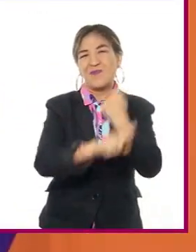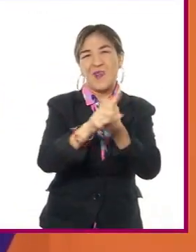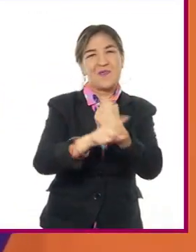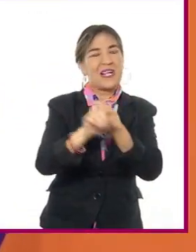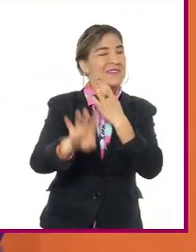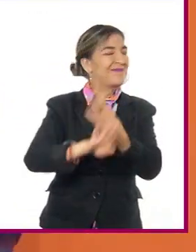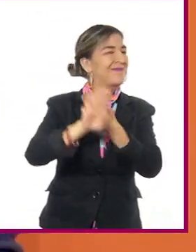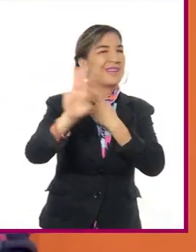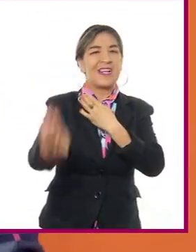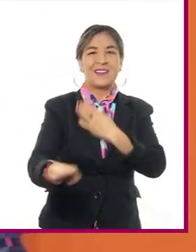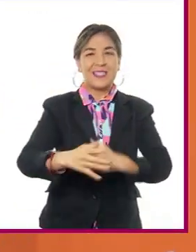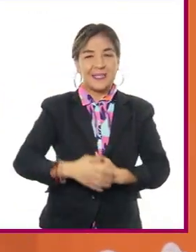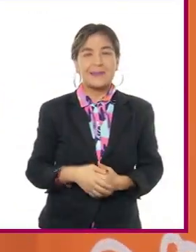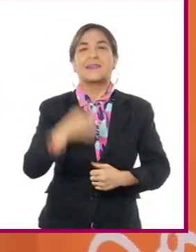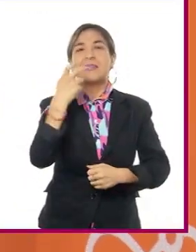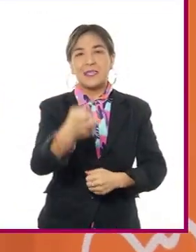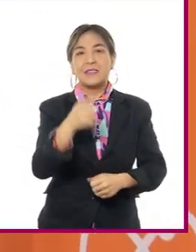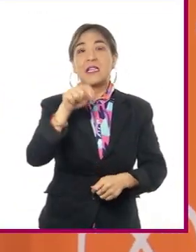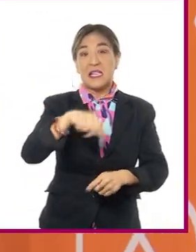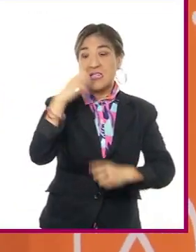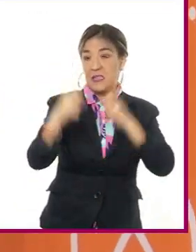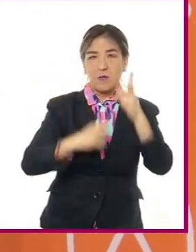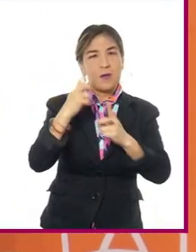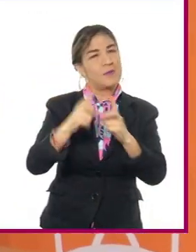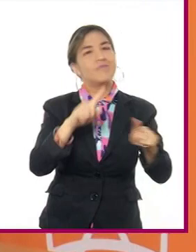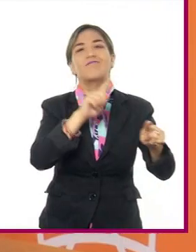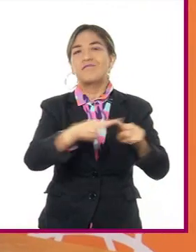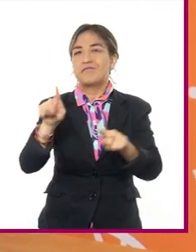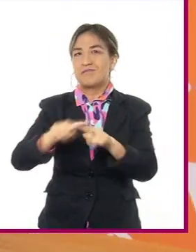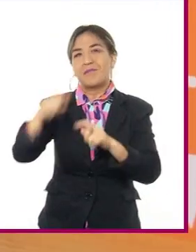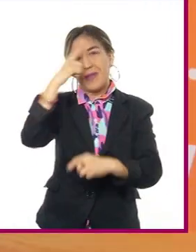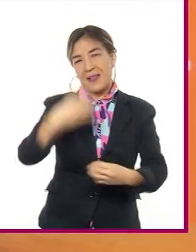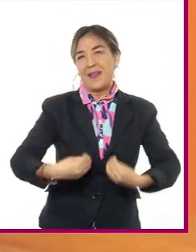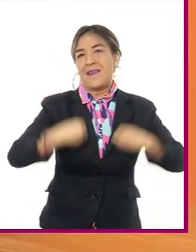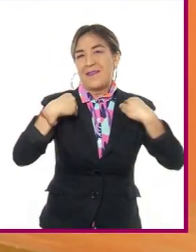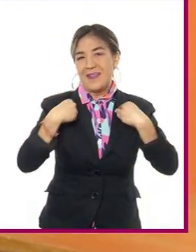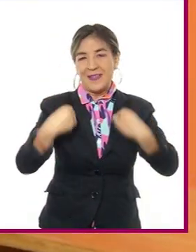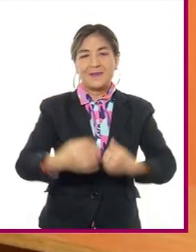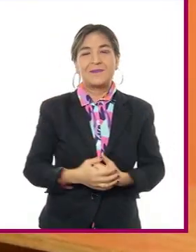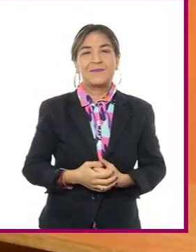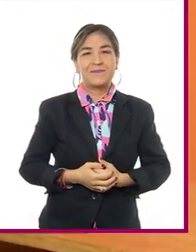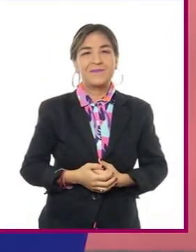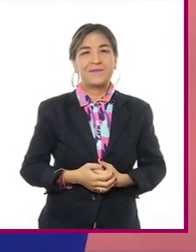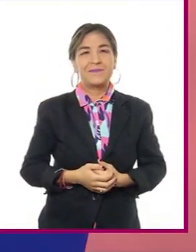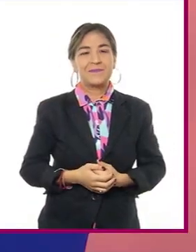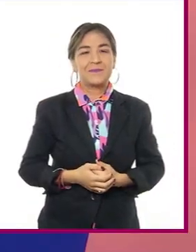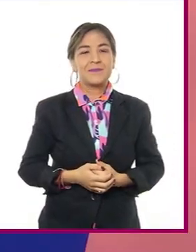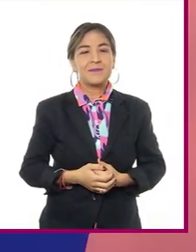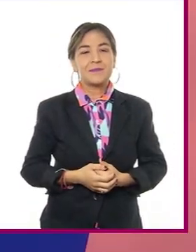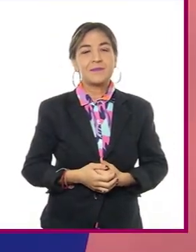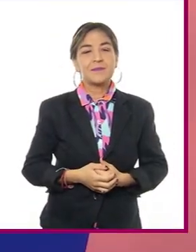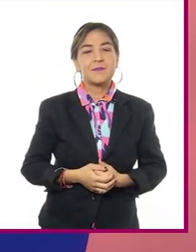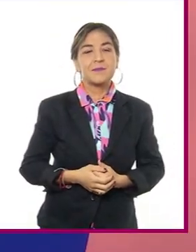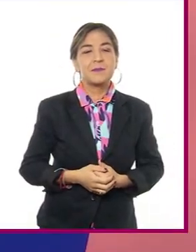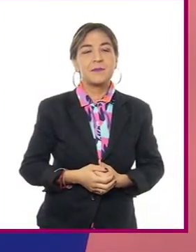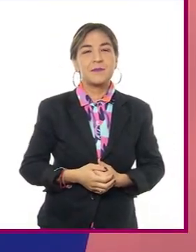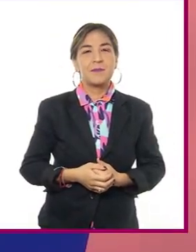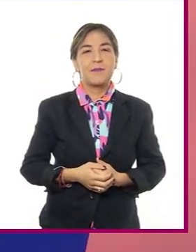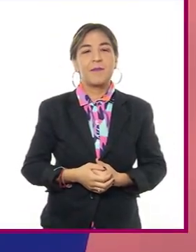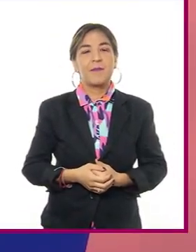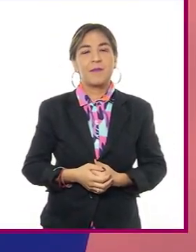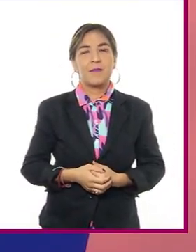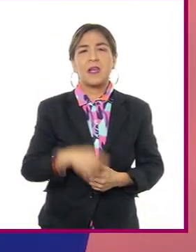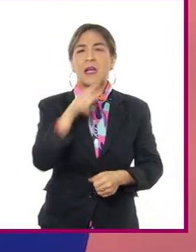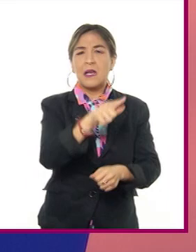conflictos. Claro, no solo en el deporte, sino en todos los ámbitos de nuestra vida social. Pero los reglamentos que rigen